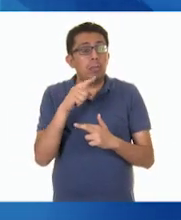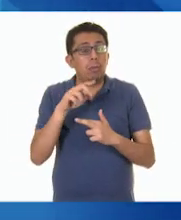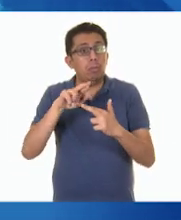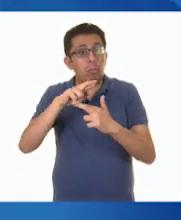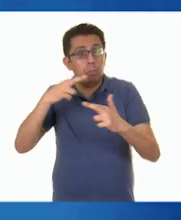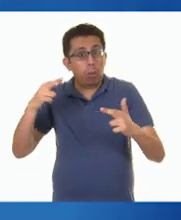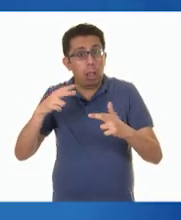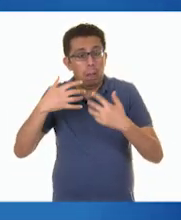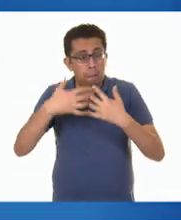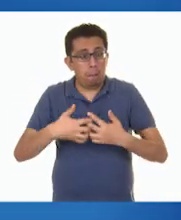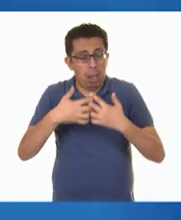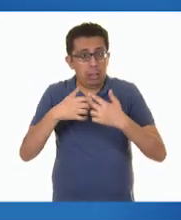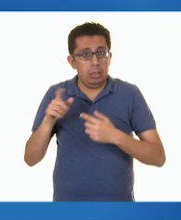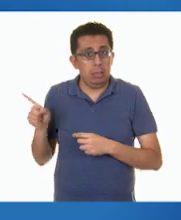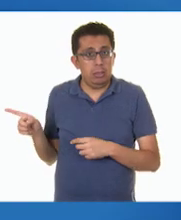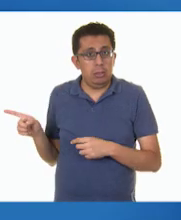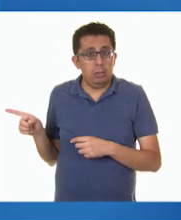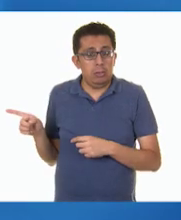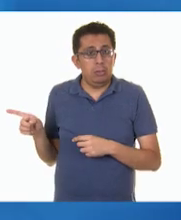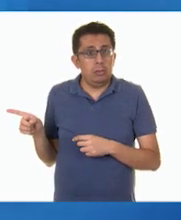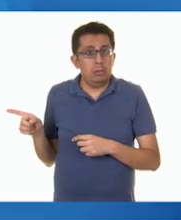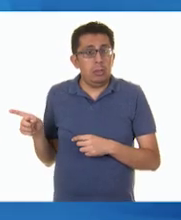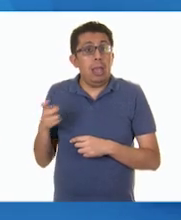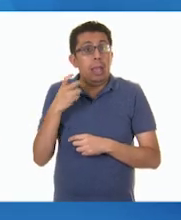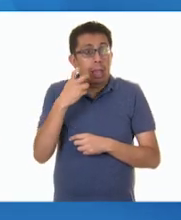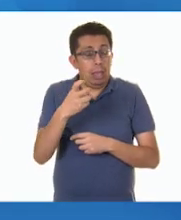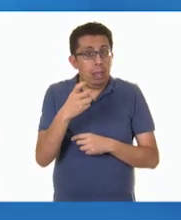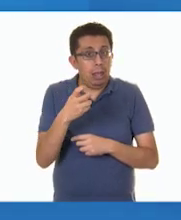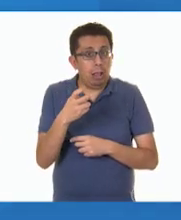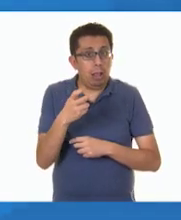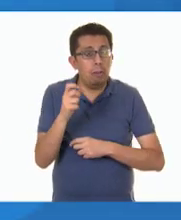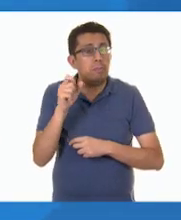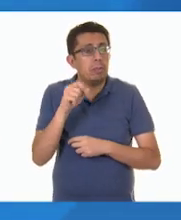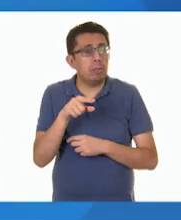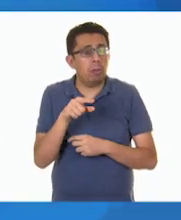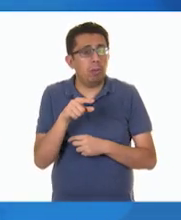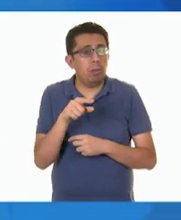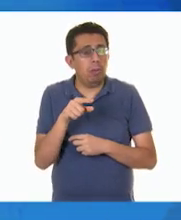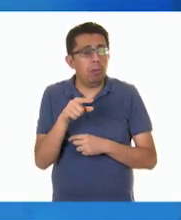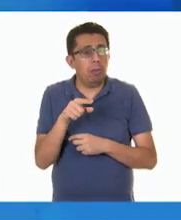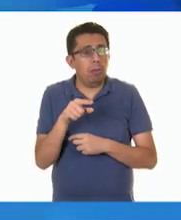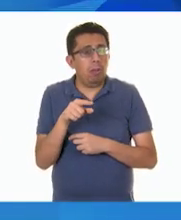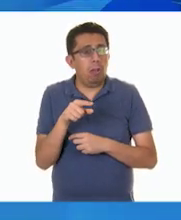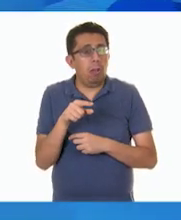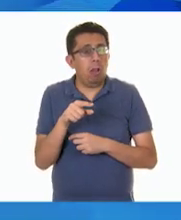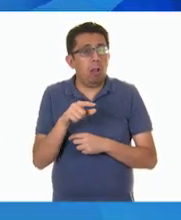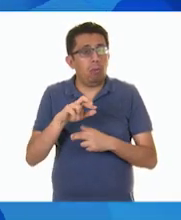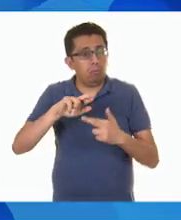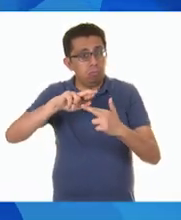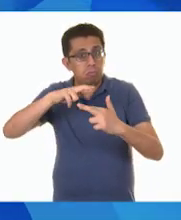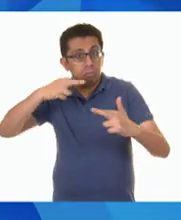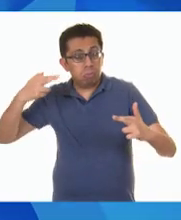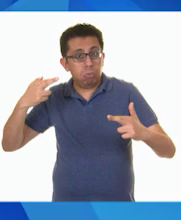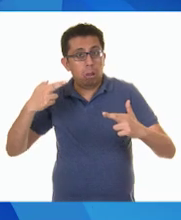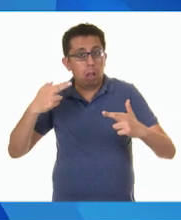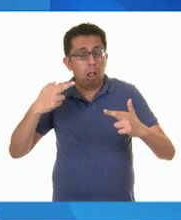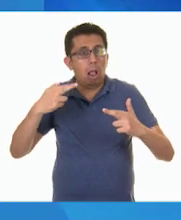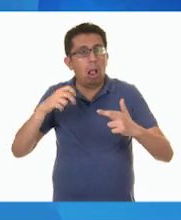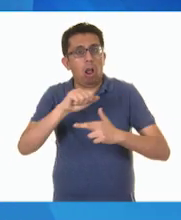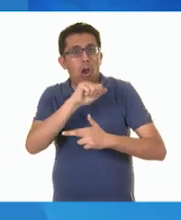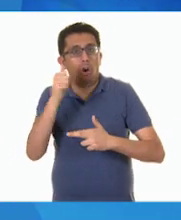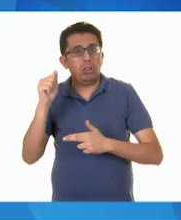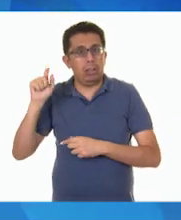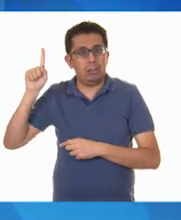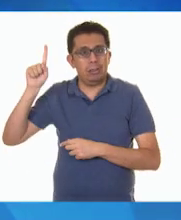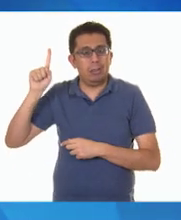una consola de audio y esa consola de audio a su vez está conectada por unos cables a unas bocinas. Y son